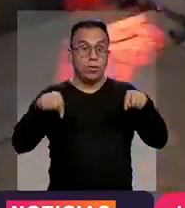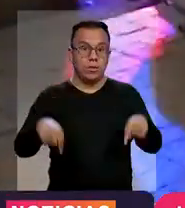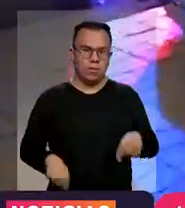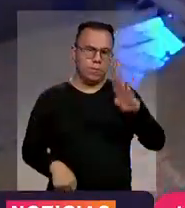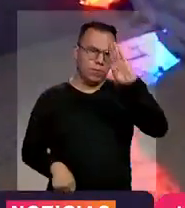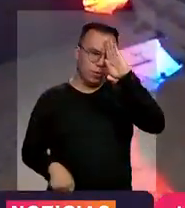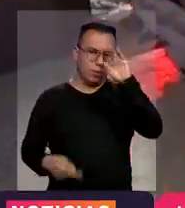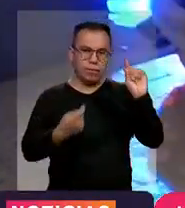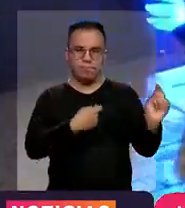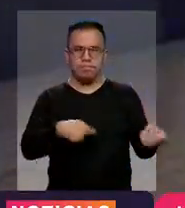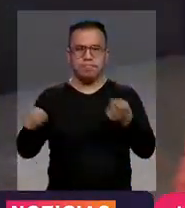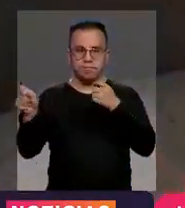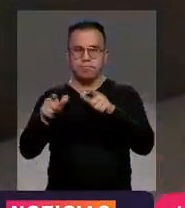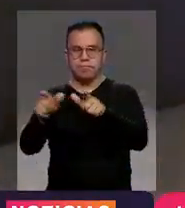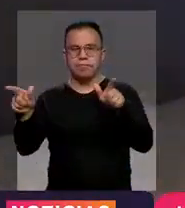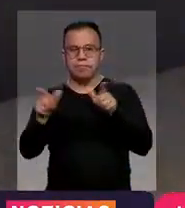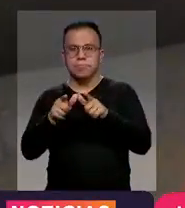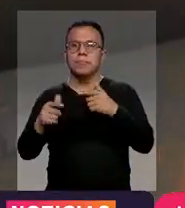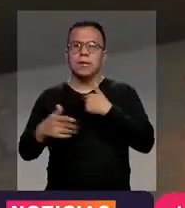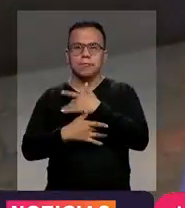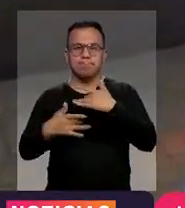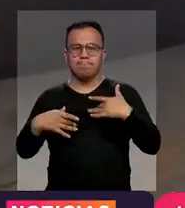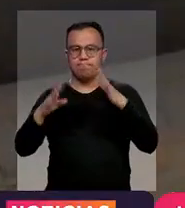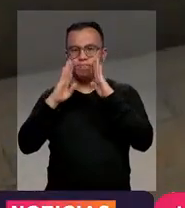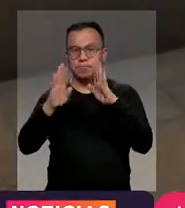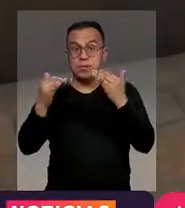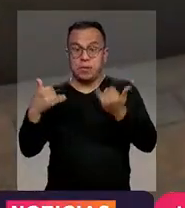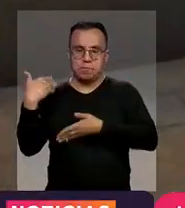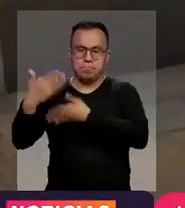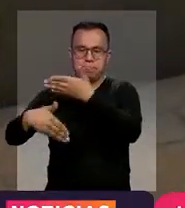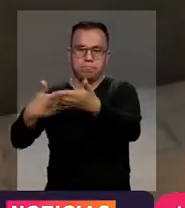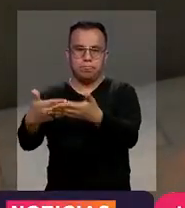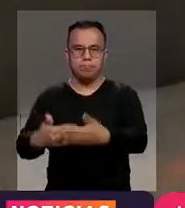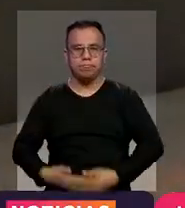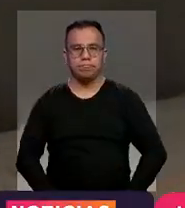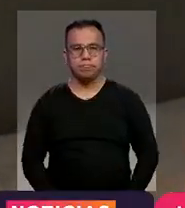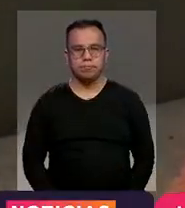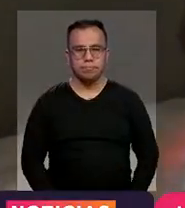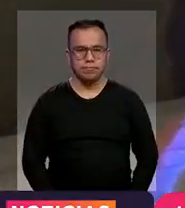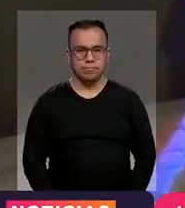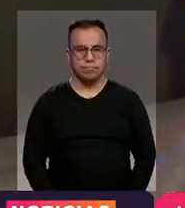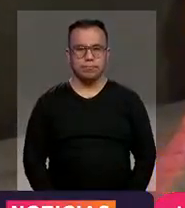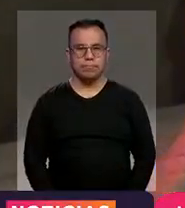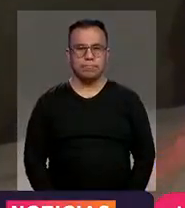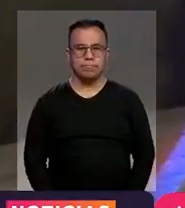ladrones fueron trasladados a un centro asistencial en donde son valorados.